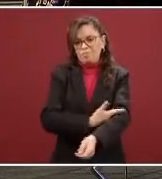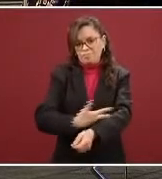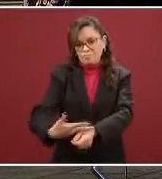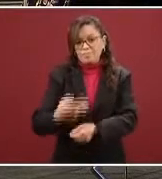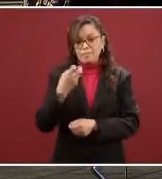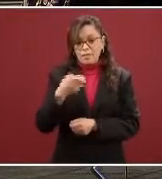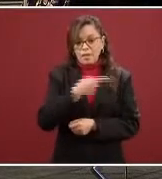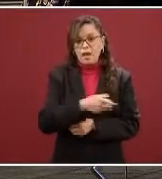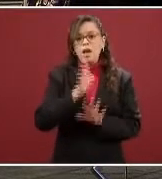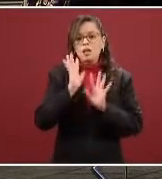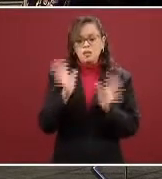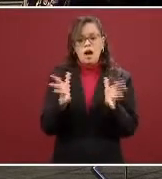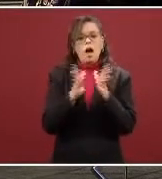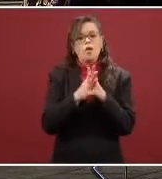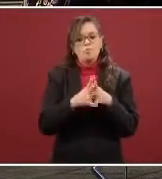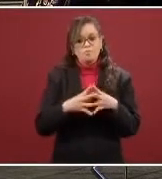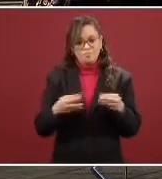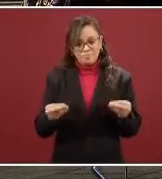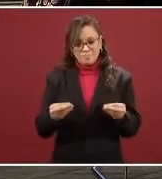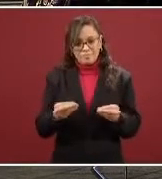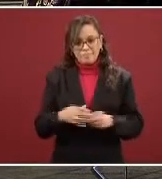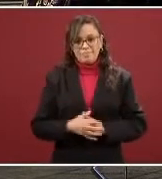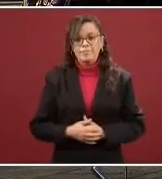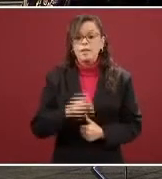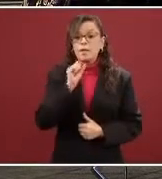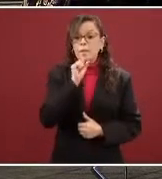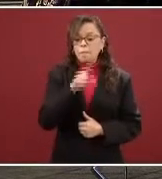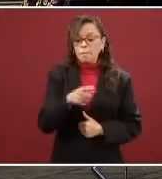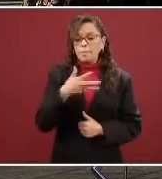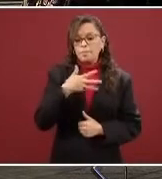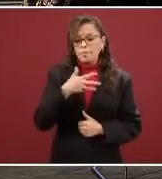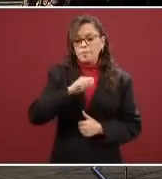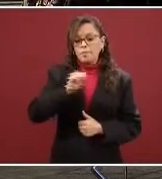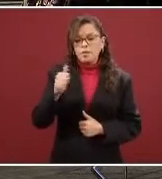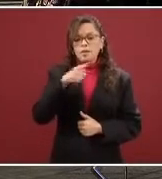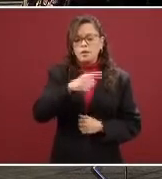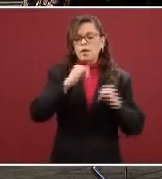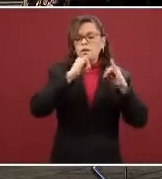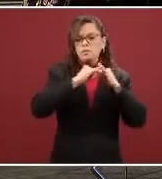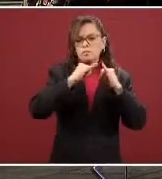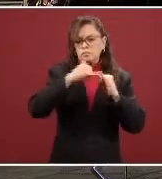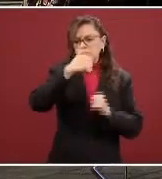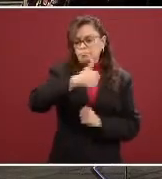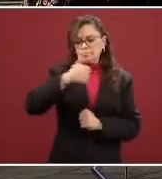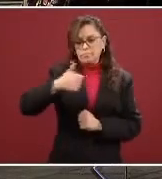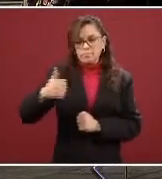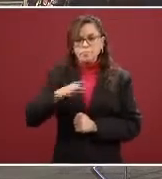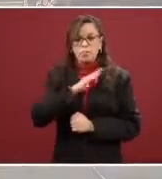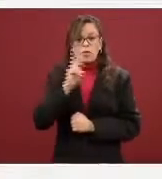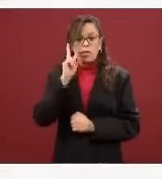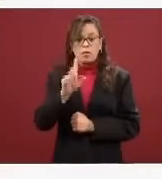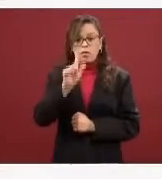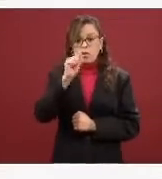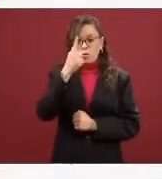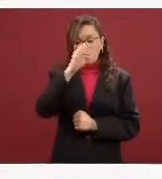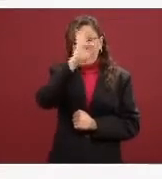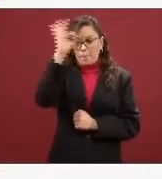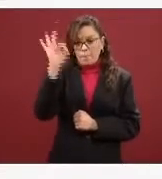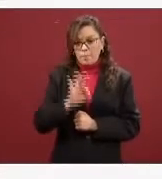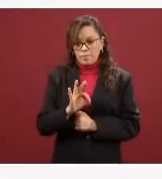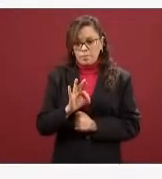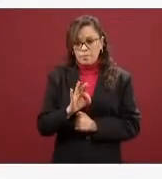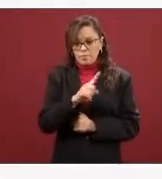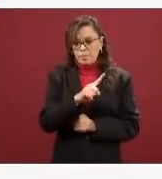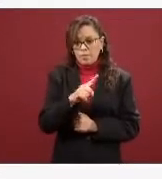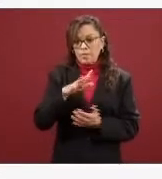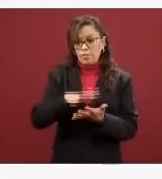ha sido completa. Igualmente tenemos la distribución por institución, es decir, pueden ustedes ver que el 71% de los casos, la gran